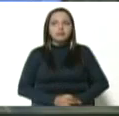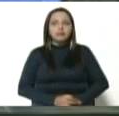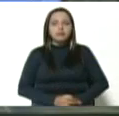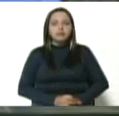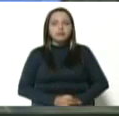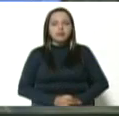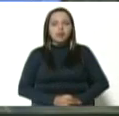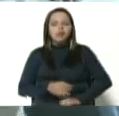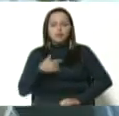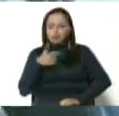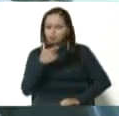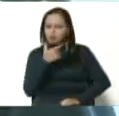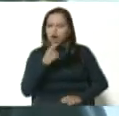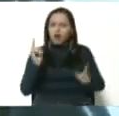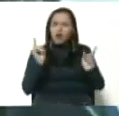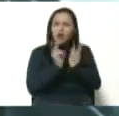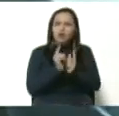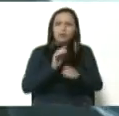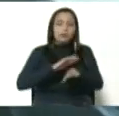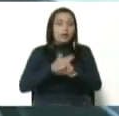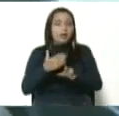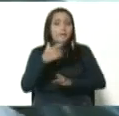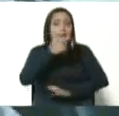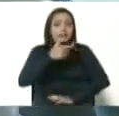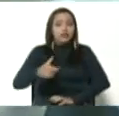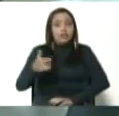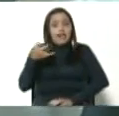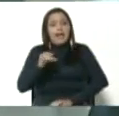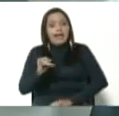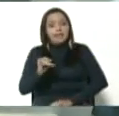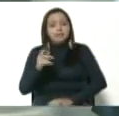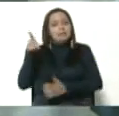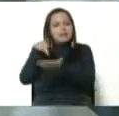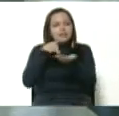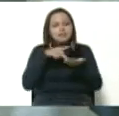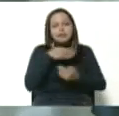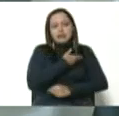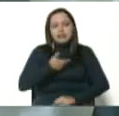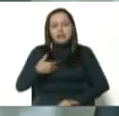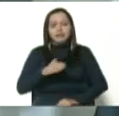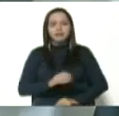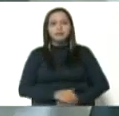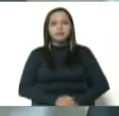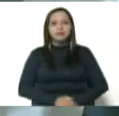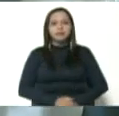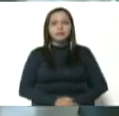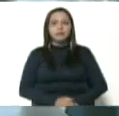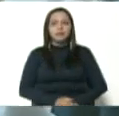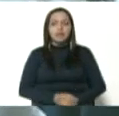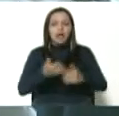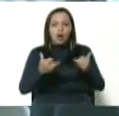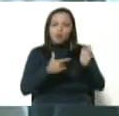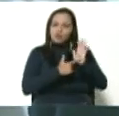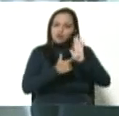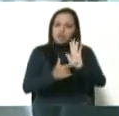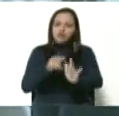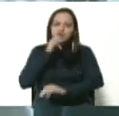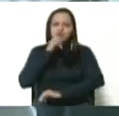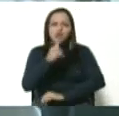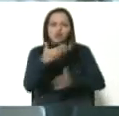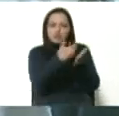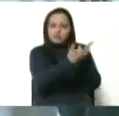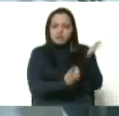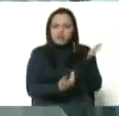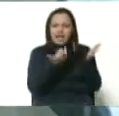Trataré de ser breve, visto que hay varios compañeros que quieren intervenir. Estamos presentando hoy un informe que